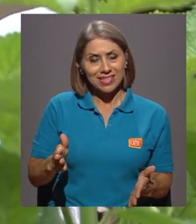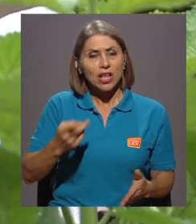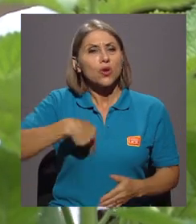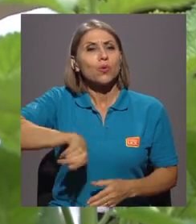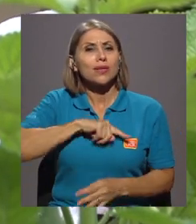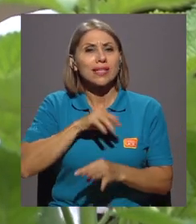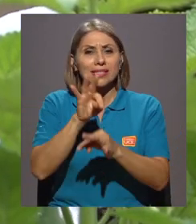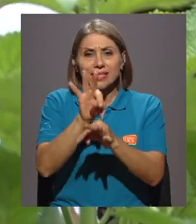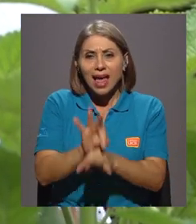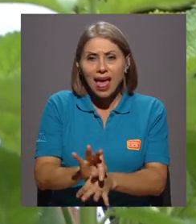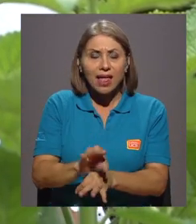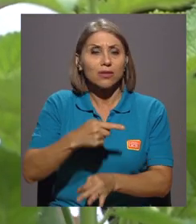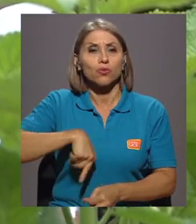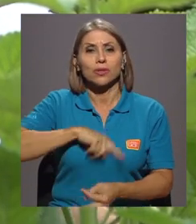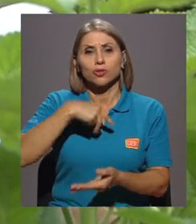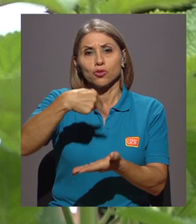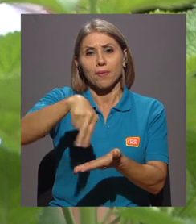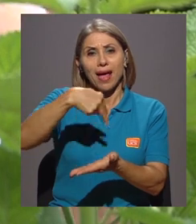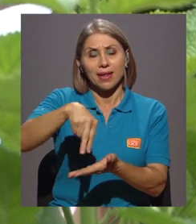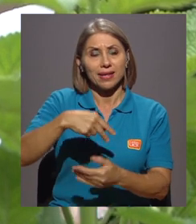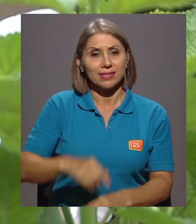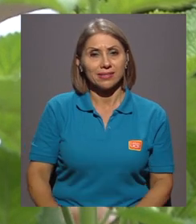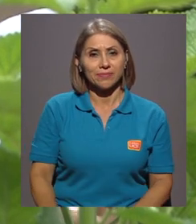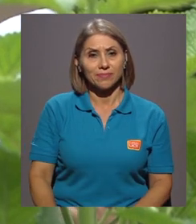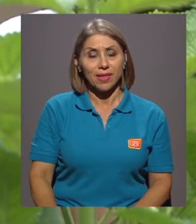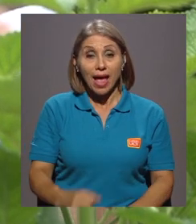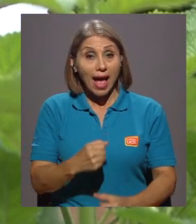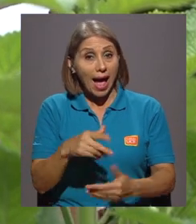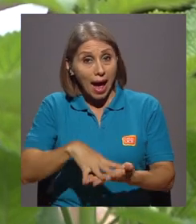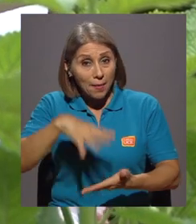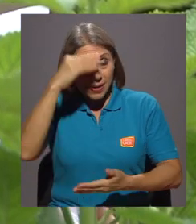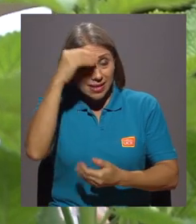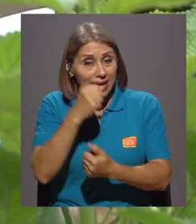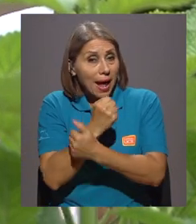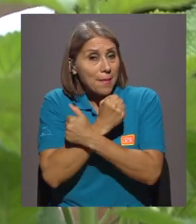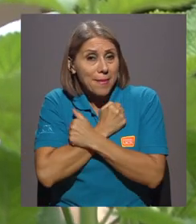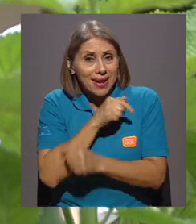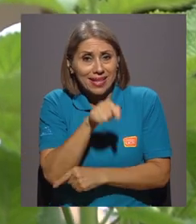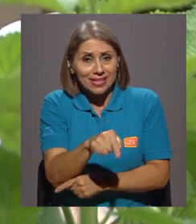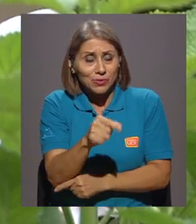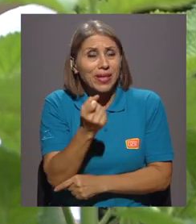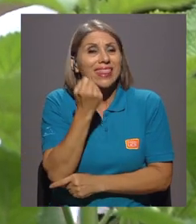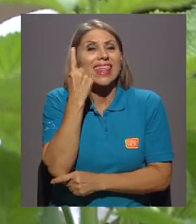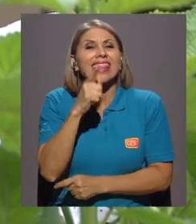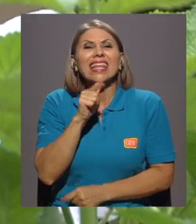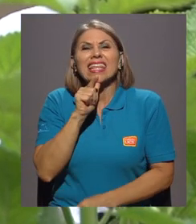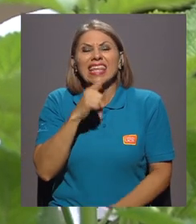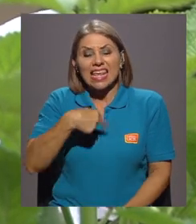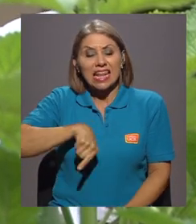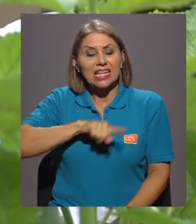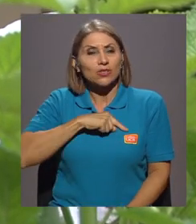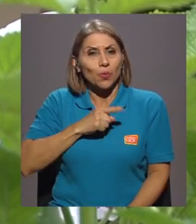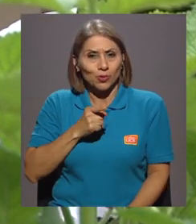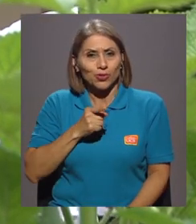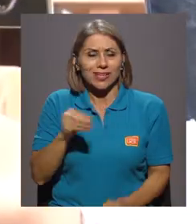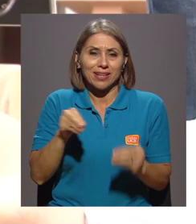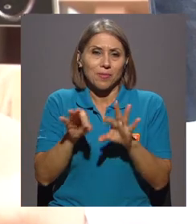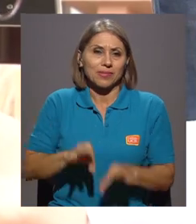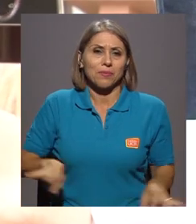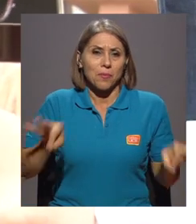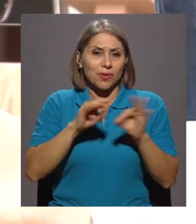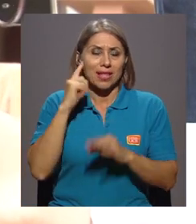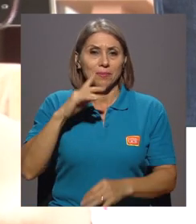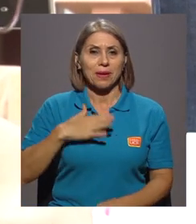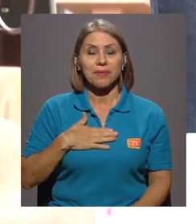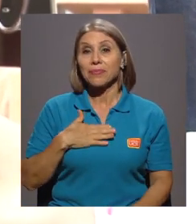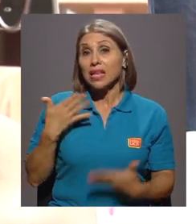tradiciones, a nuestros bailes. Y yo creo que aprender a amar eso, aprender a entender quiénes somos, ha sido lo más importante para mí, ¿verdad?